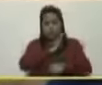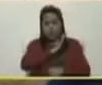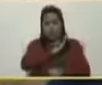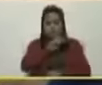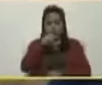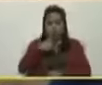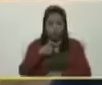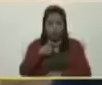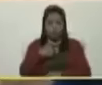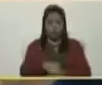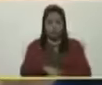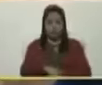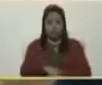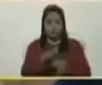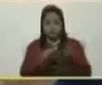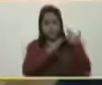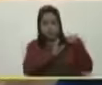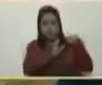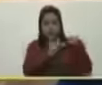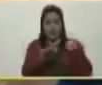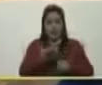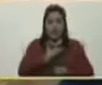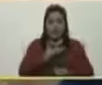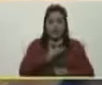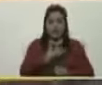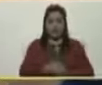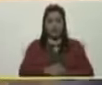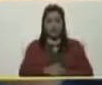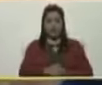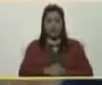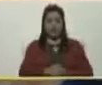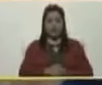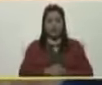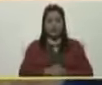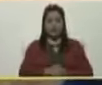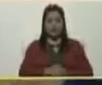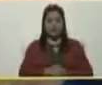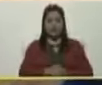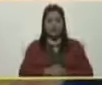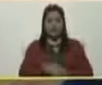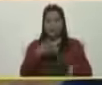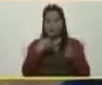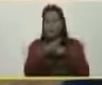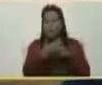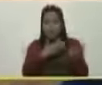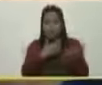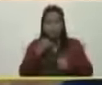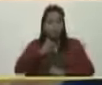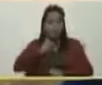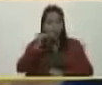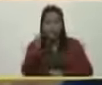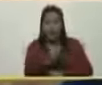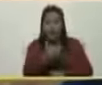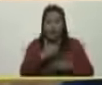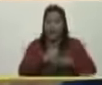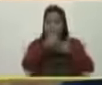yo precedo como alcalde, venga de donde venga la